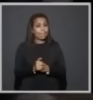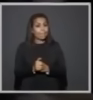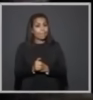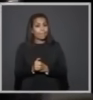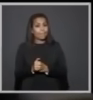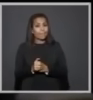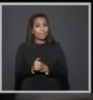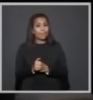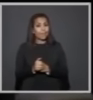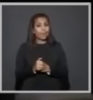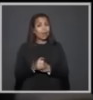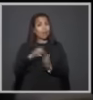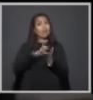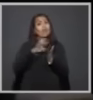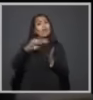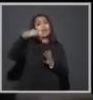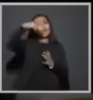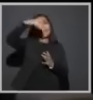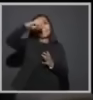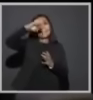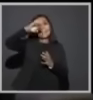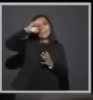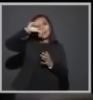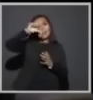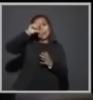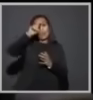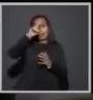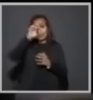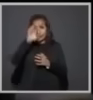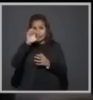ser cómplice de corrupción,